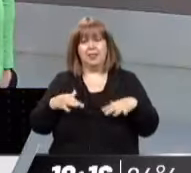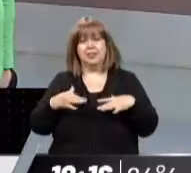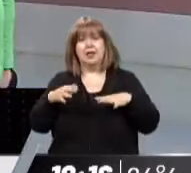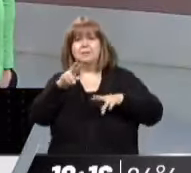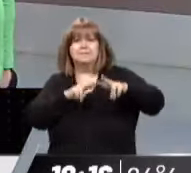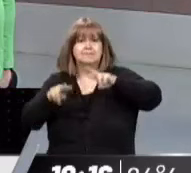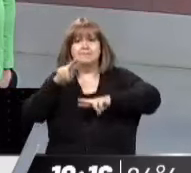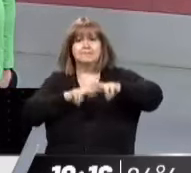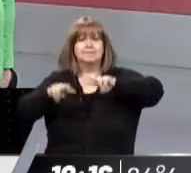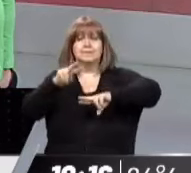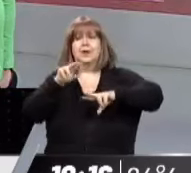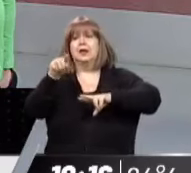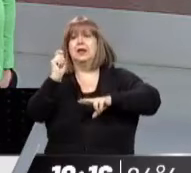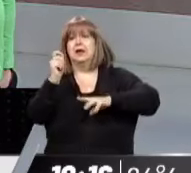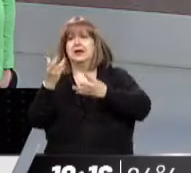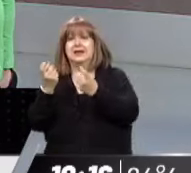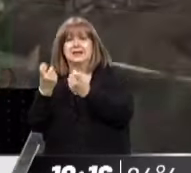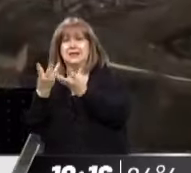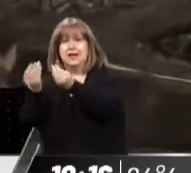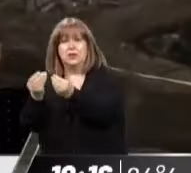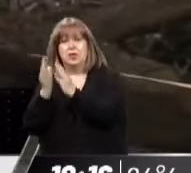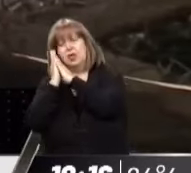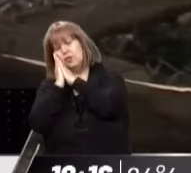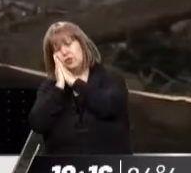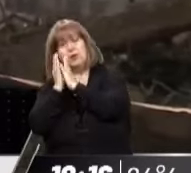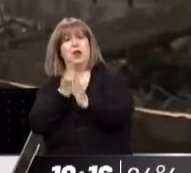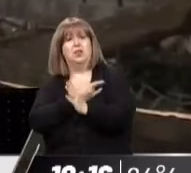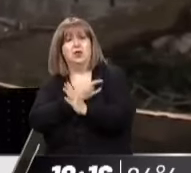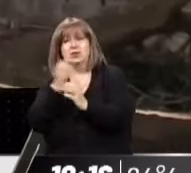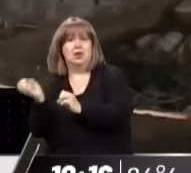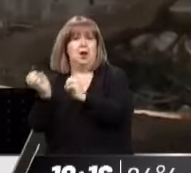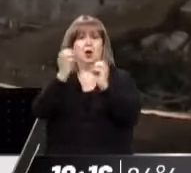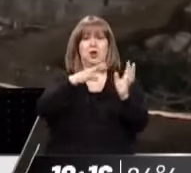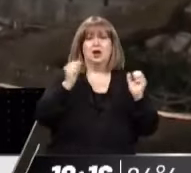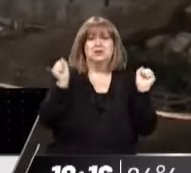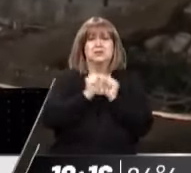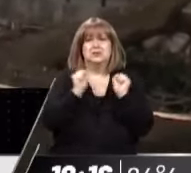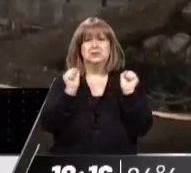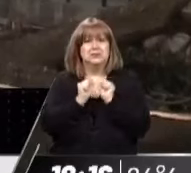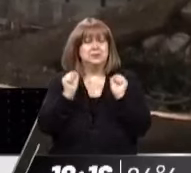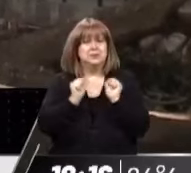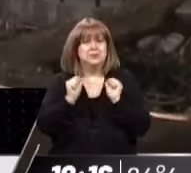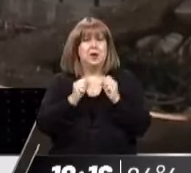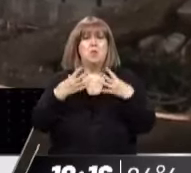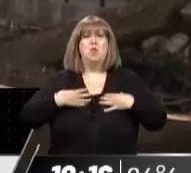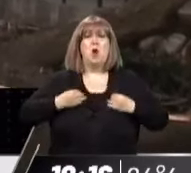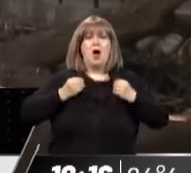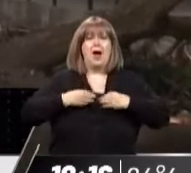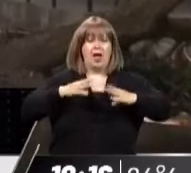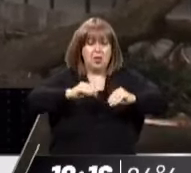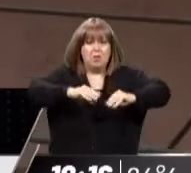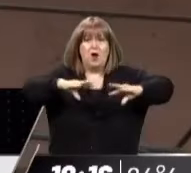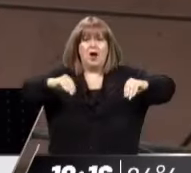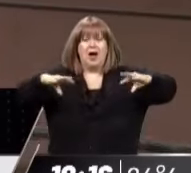la asistencia social, ¿no? Los auxilios para poder pasar la noche, para superar el frío, aquella gente que tiene pertenencias mojadas, sí, o que no